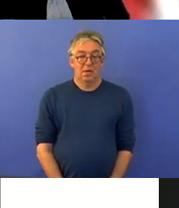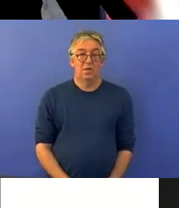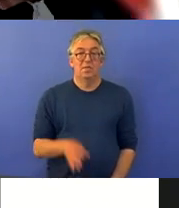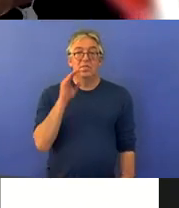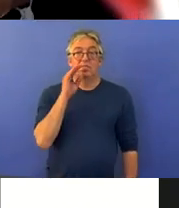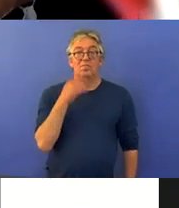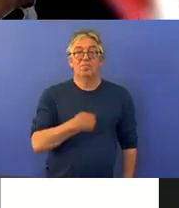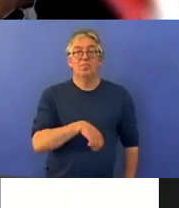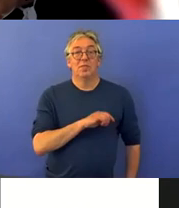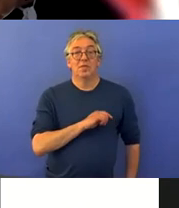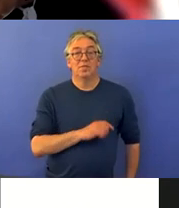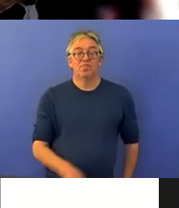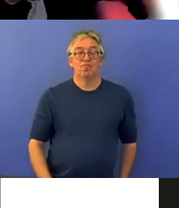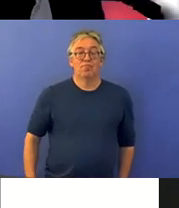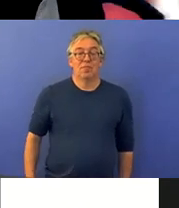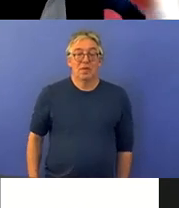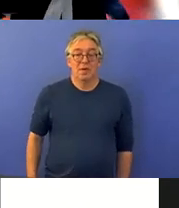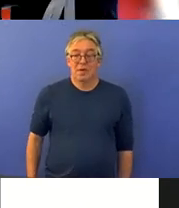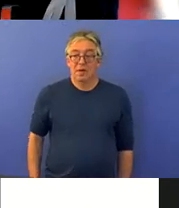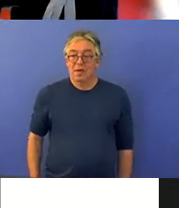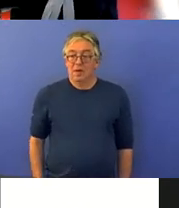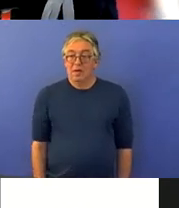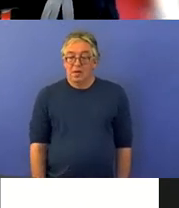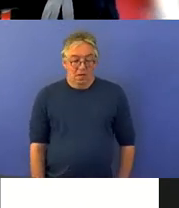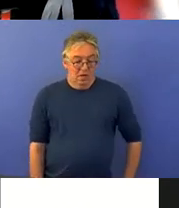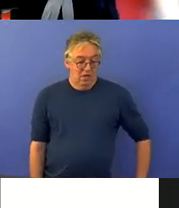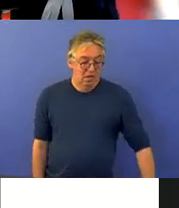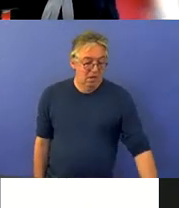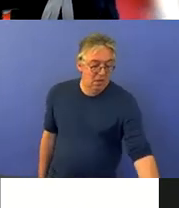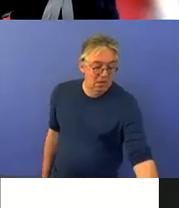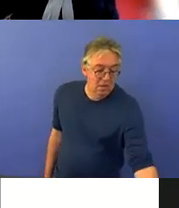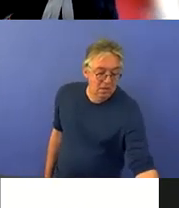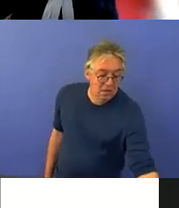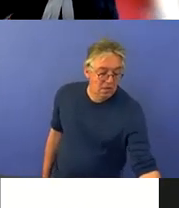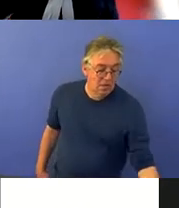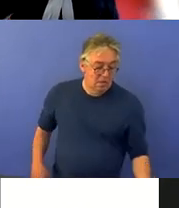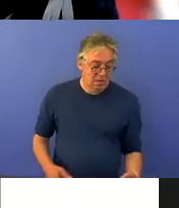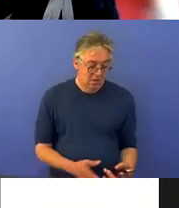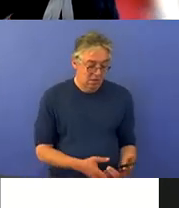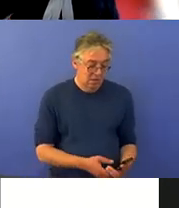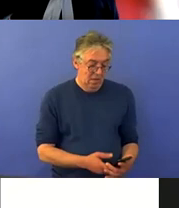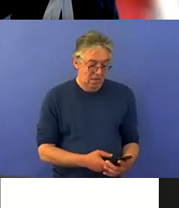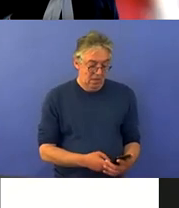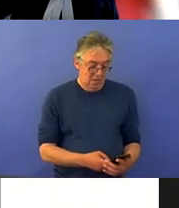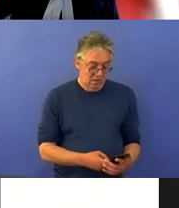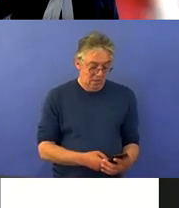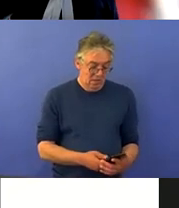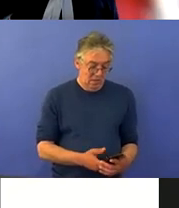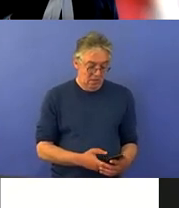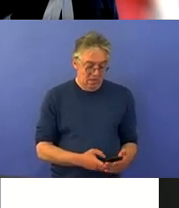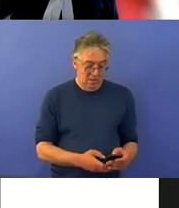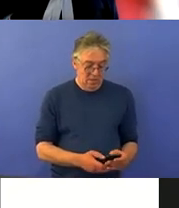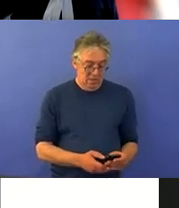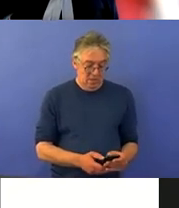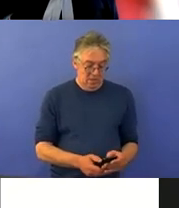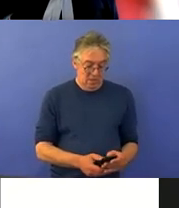señora Amelia Kamiorios, eso va a depender mucho, bueno, pienso personalmente, de la fuerza que tengamos